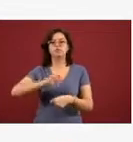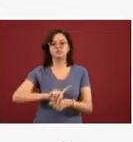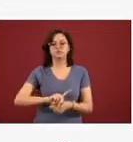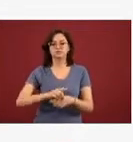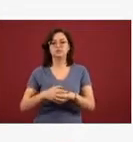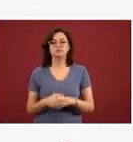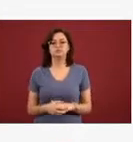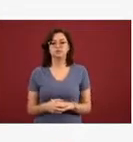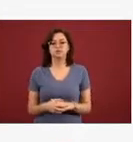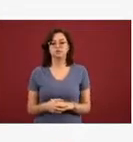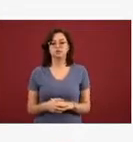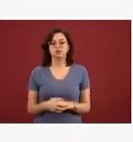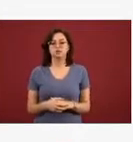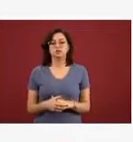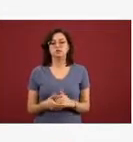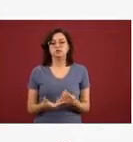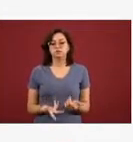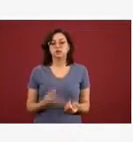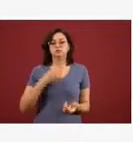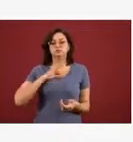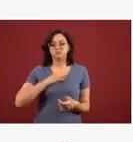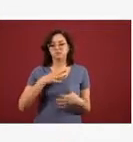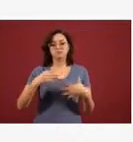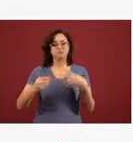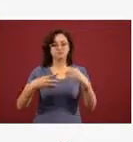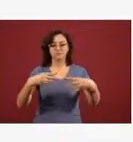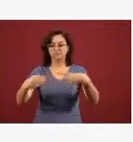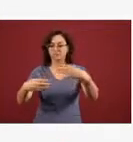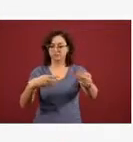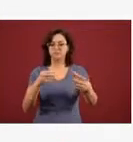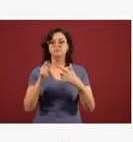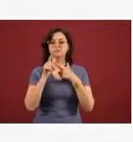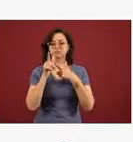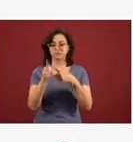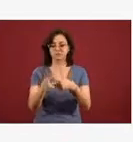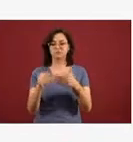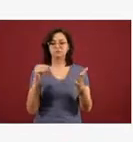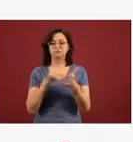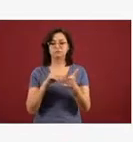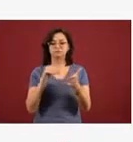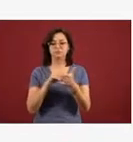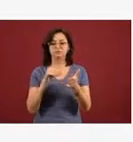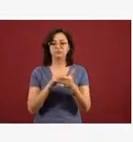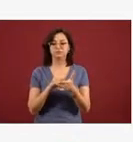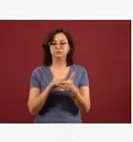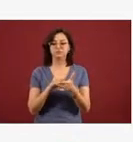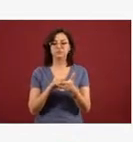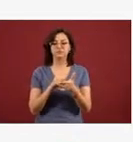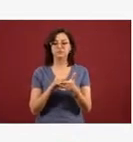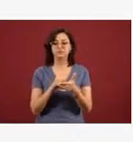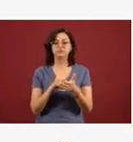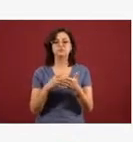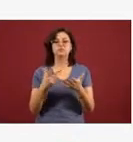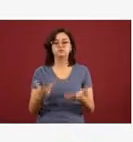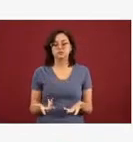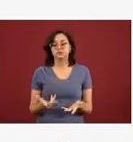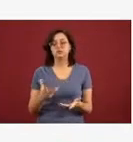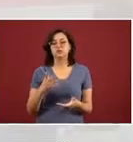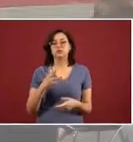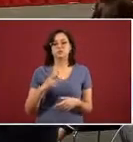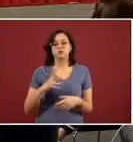continuamos comentando de que la pandemia se mantiene activa y todavía está en su momento